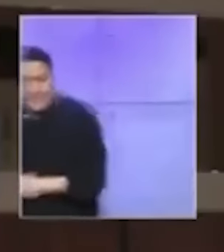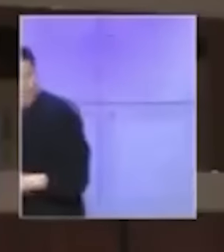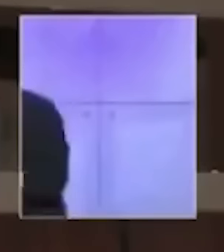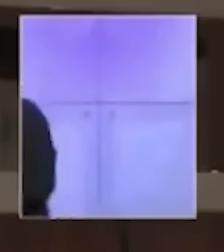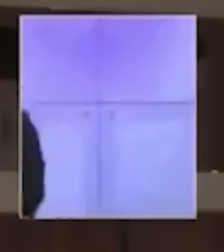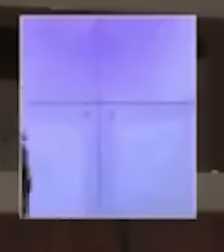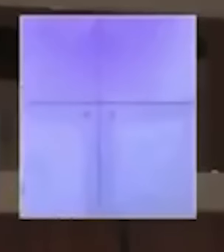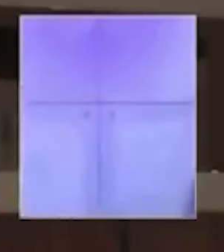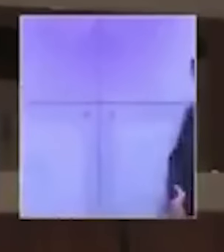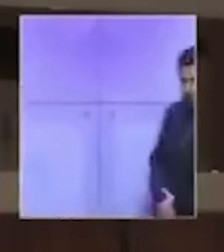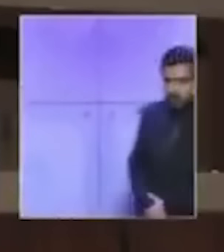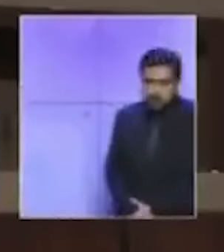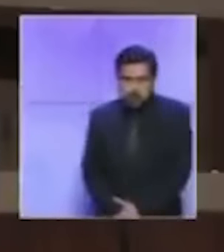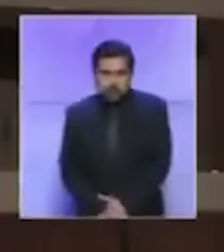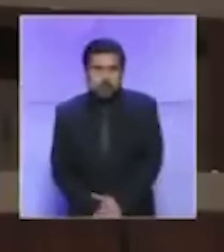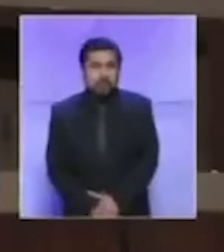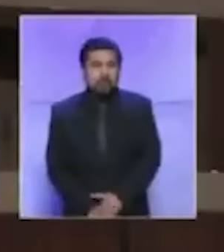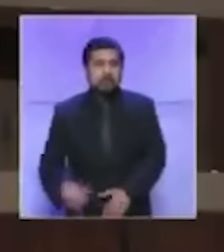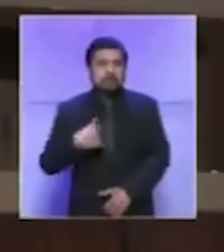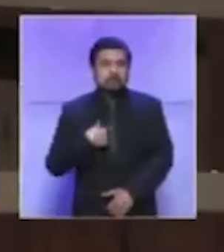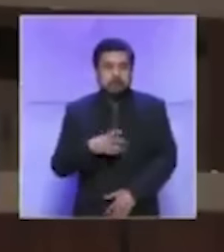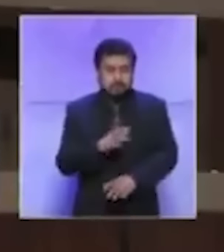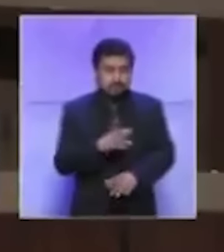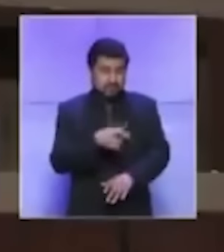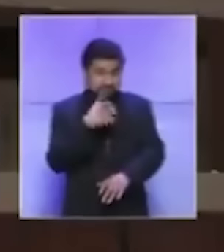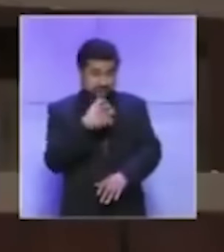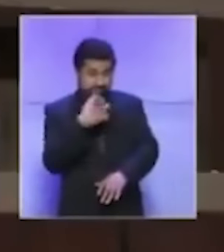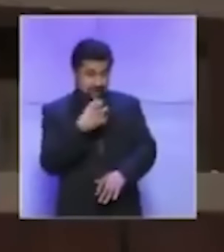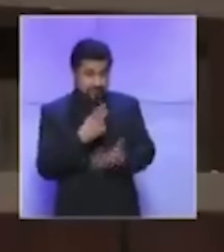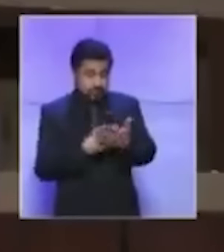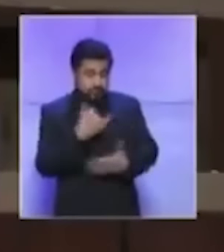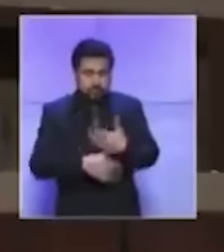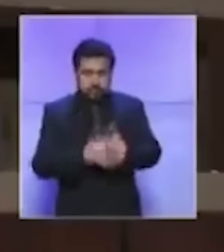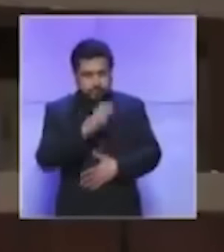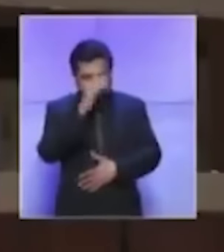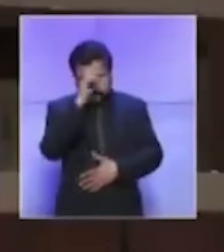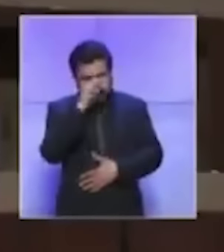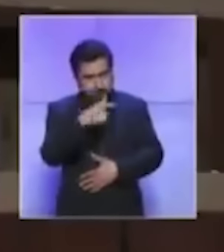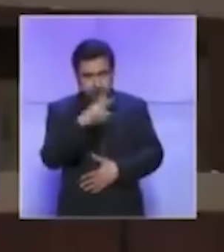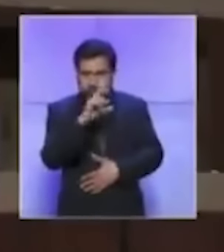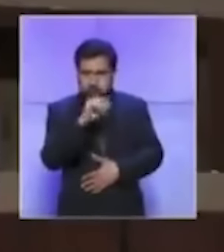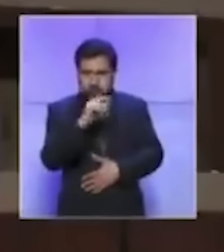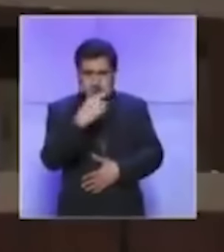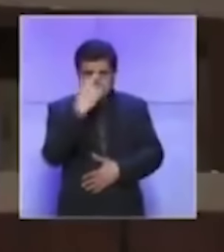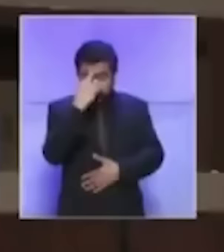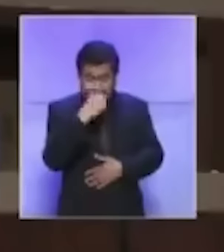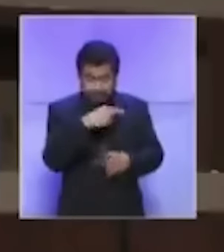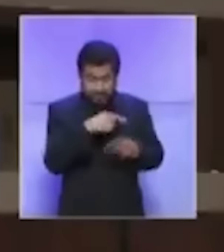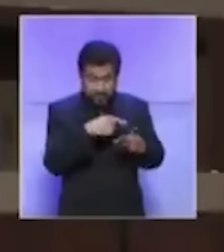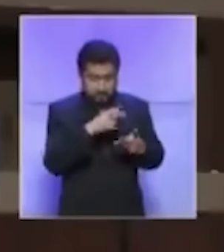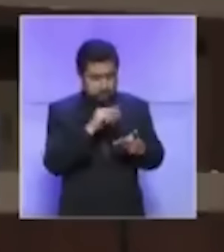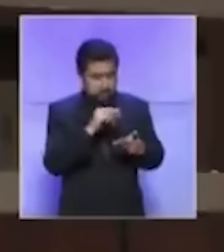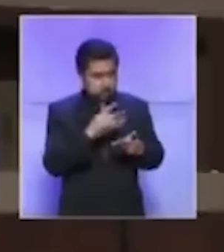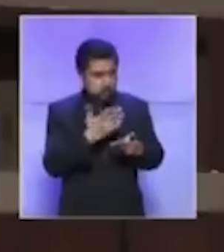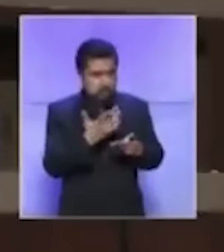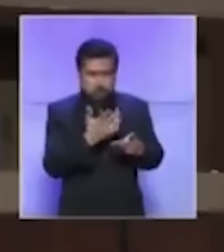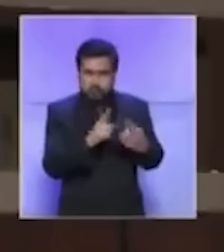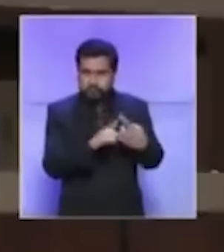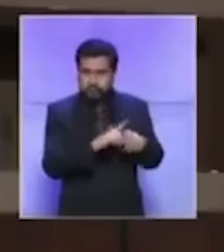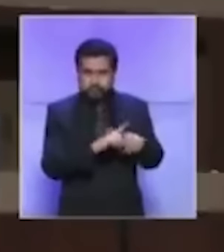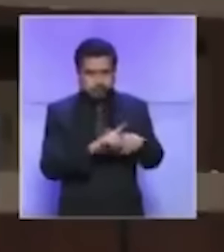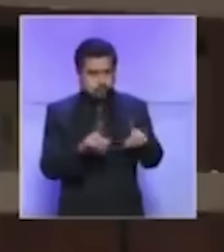Respetuosamente del proyecto me separaré porque no comparto las razones para confirmar el acuerdo